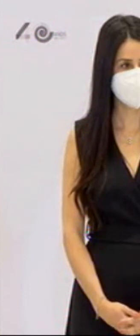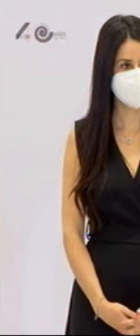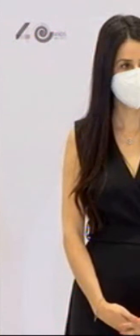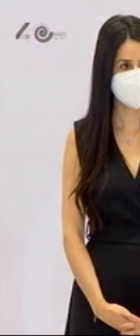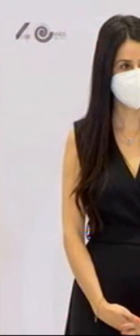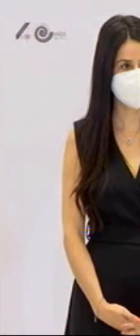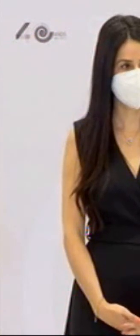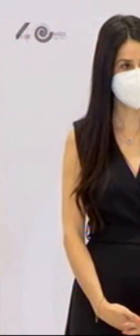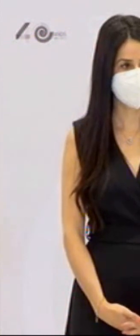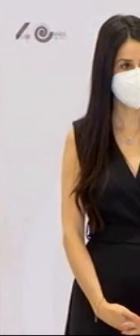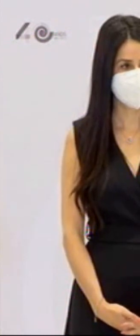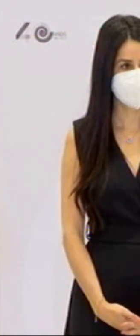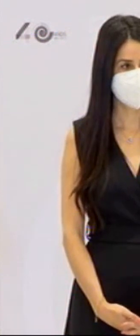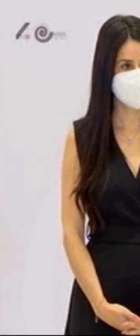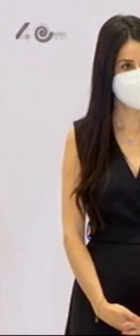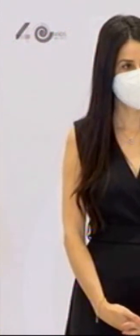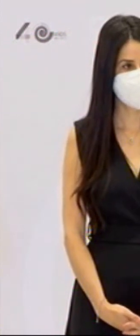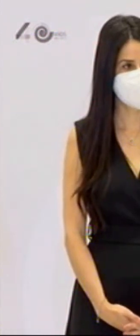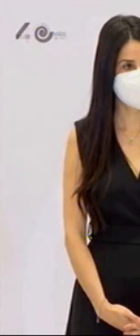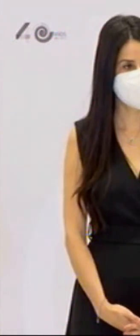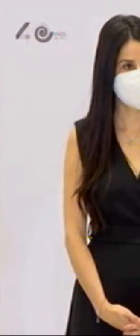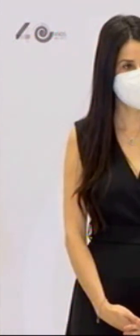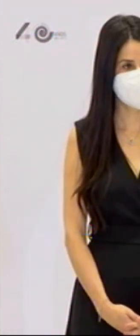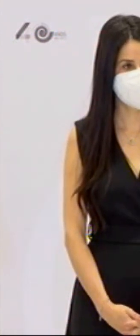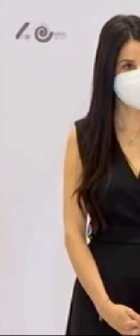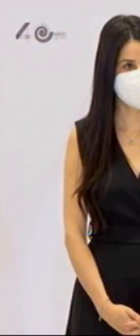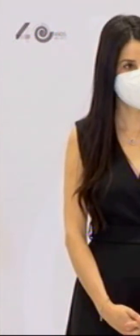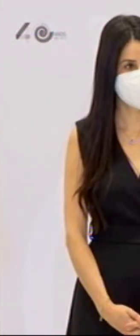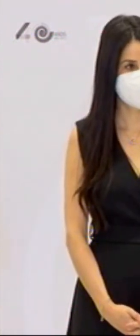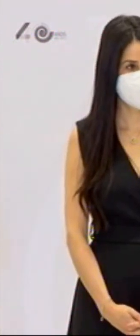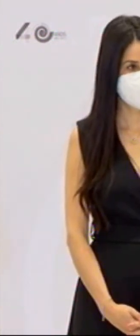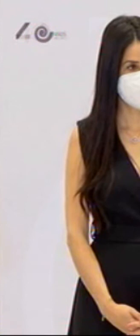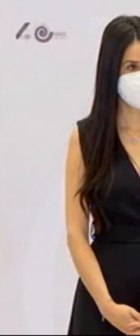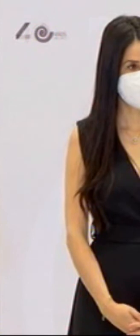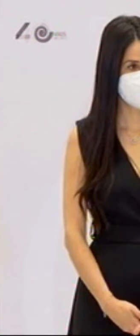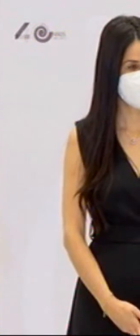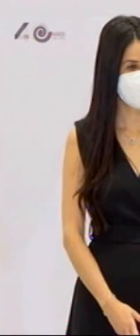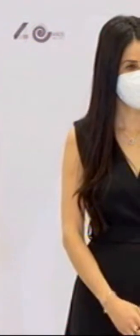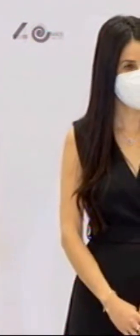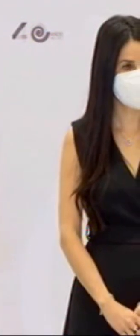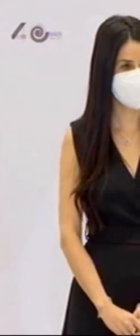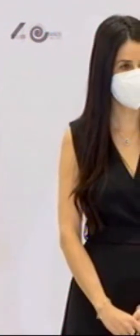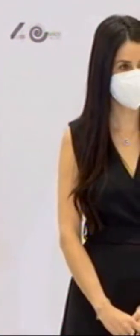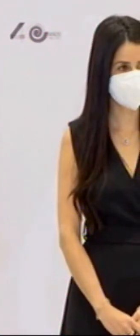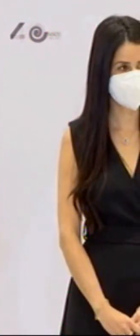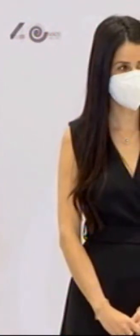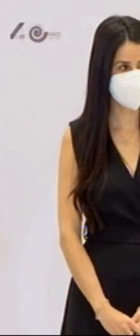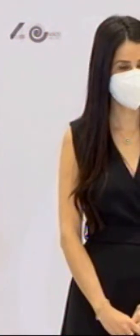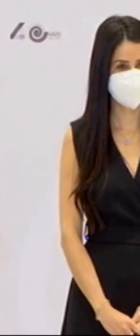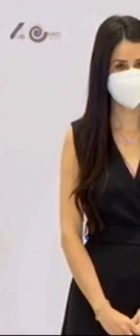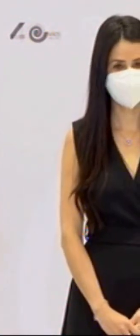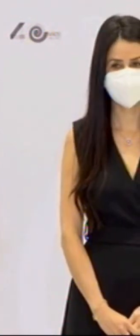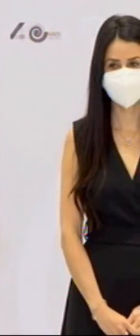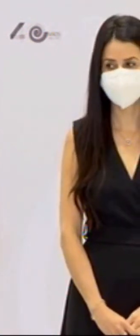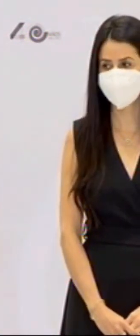del Gobierno. En primer lugar, hizo un discurso donde reflejó cuál ha